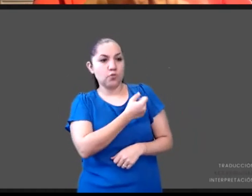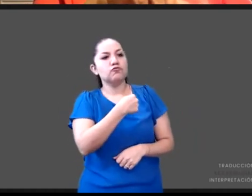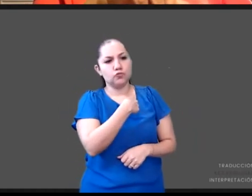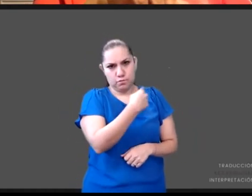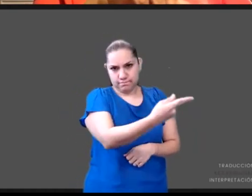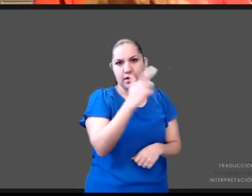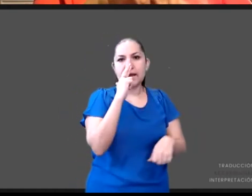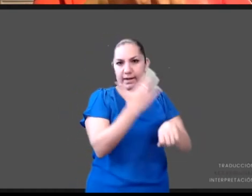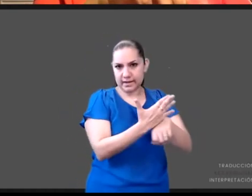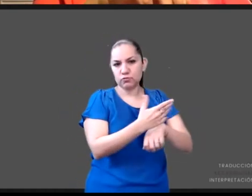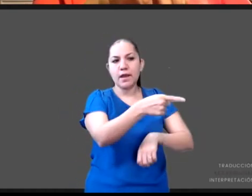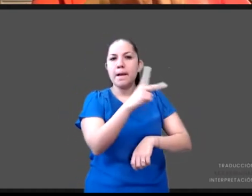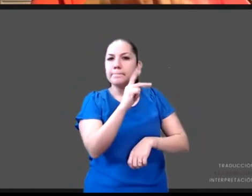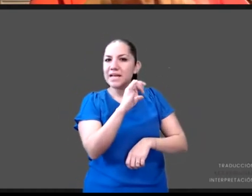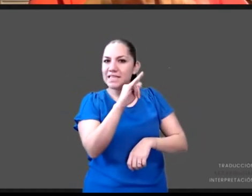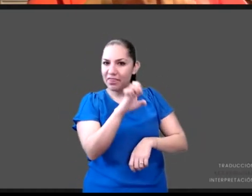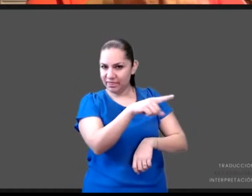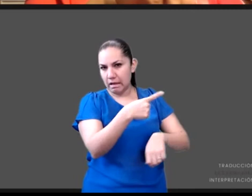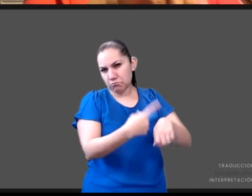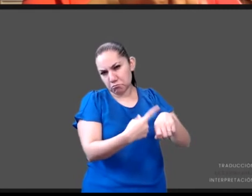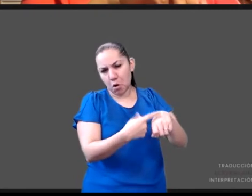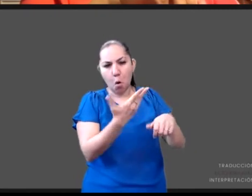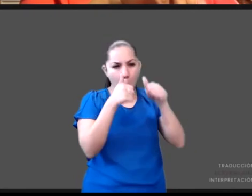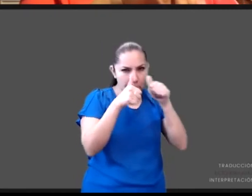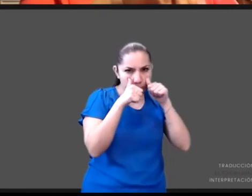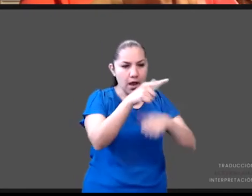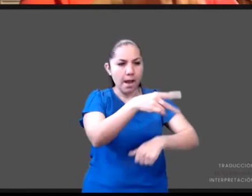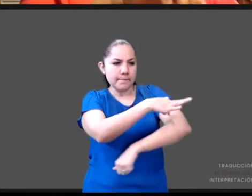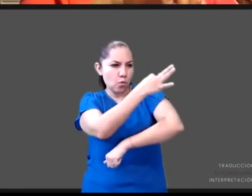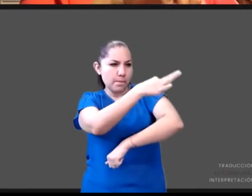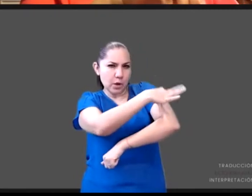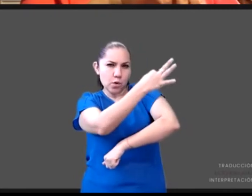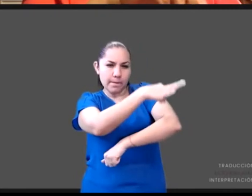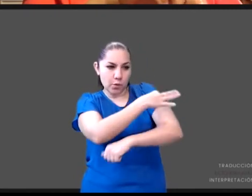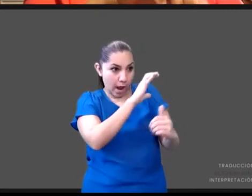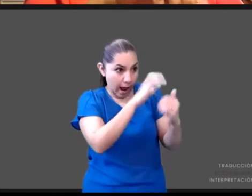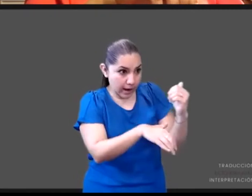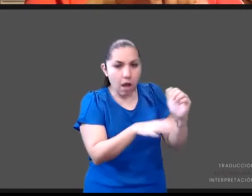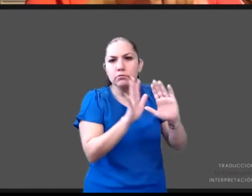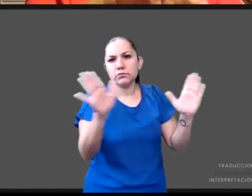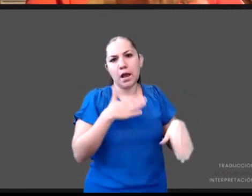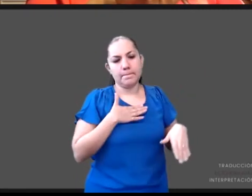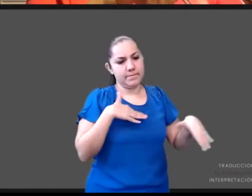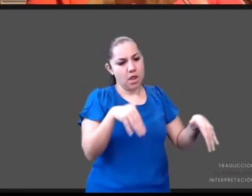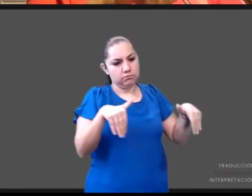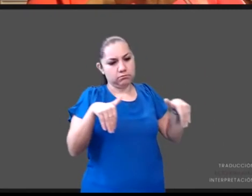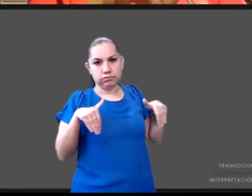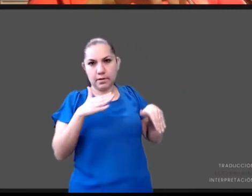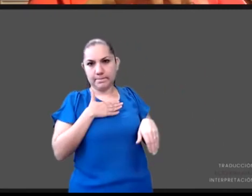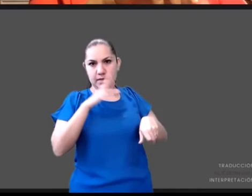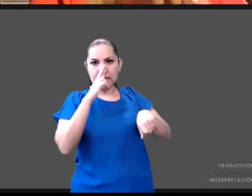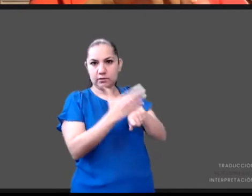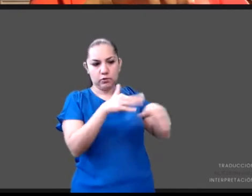hecho que dividamos enormemente el sistema de servicios públicos, ¿no? Que también prestan las